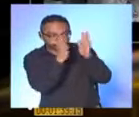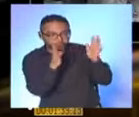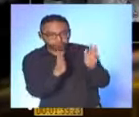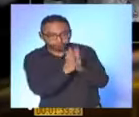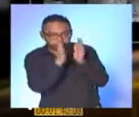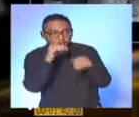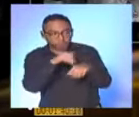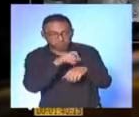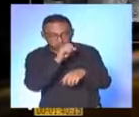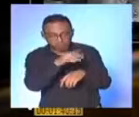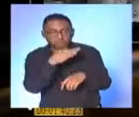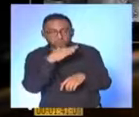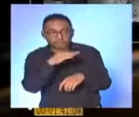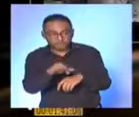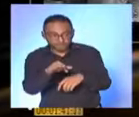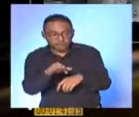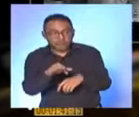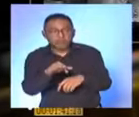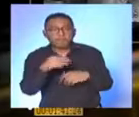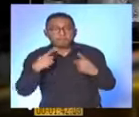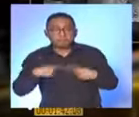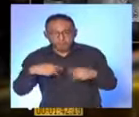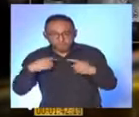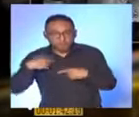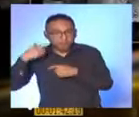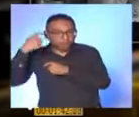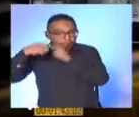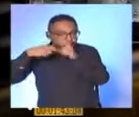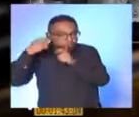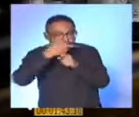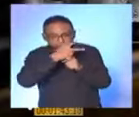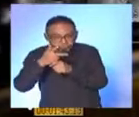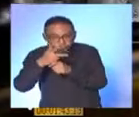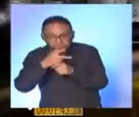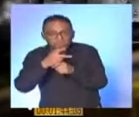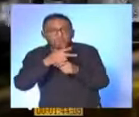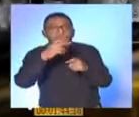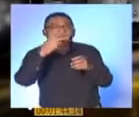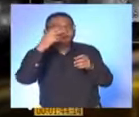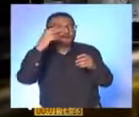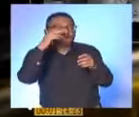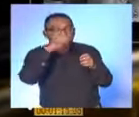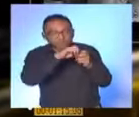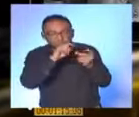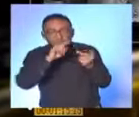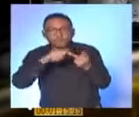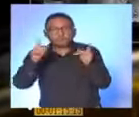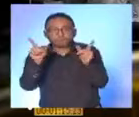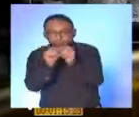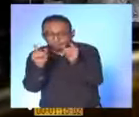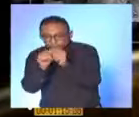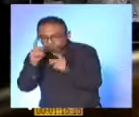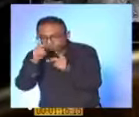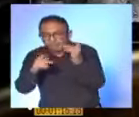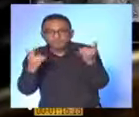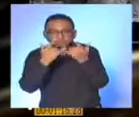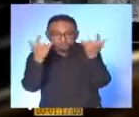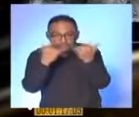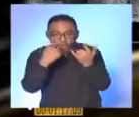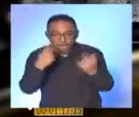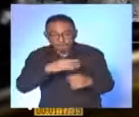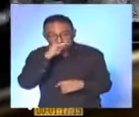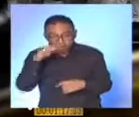edición del festival. Realizadores de largometrajes de ficción, documentales, cortometrajes, realizadores michoacanos